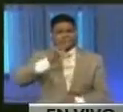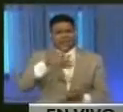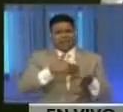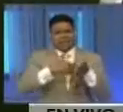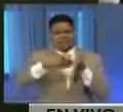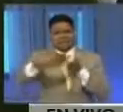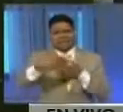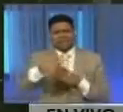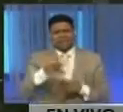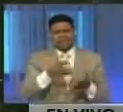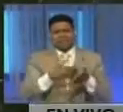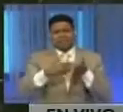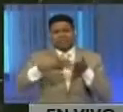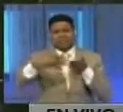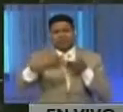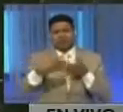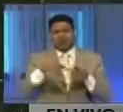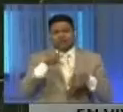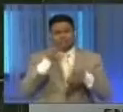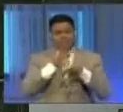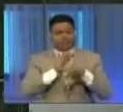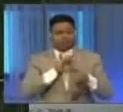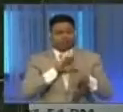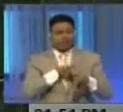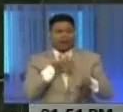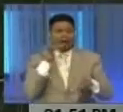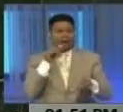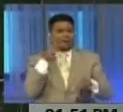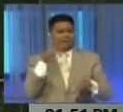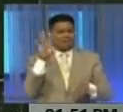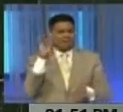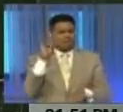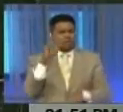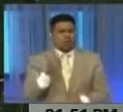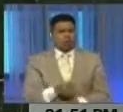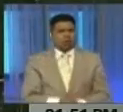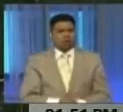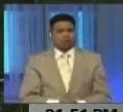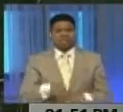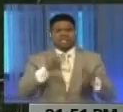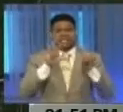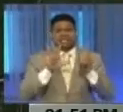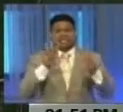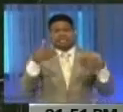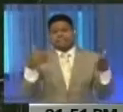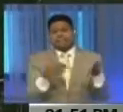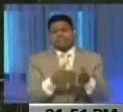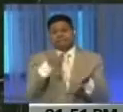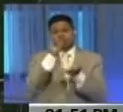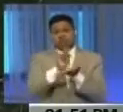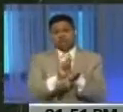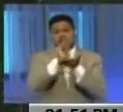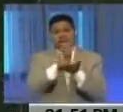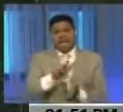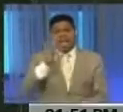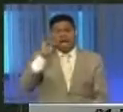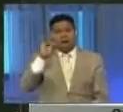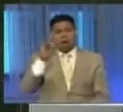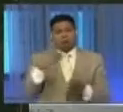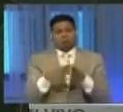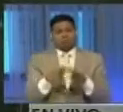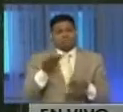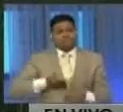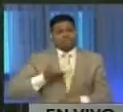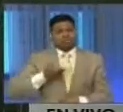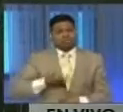de quilates de diamantes en esta zona y más de 7.000 toneladas de oro, entre otros importantes minerales de alto valor industrial